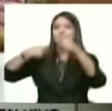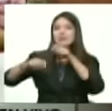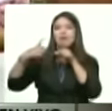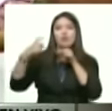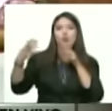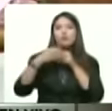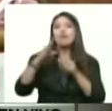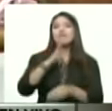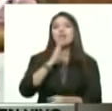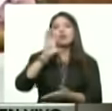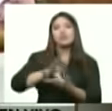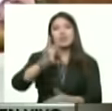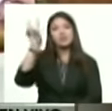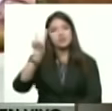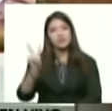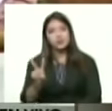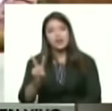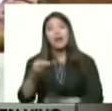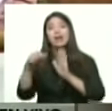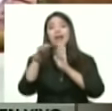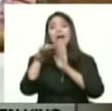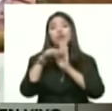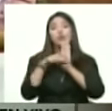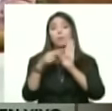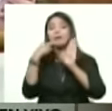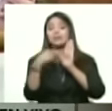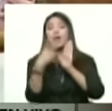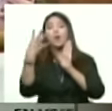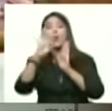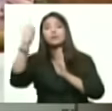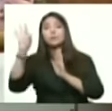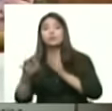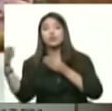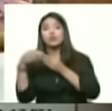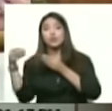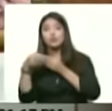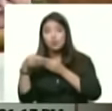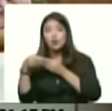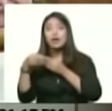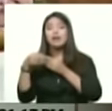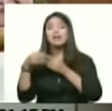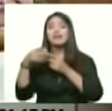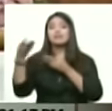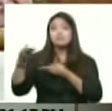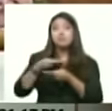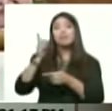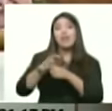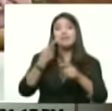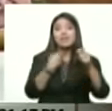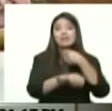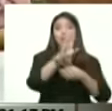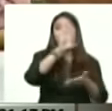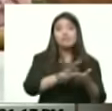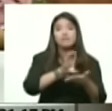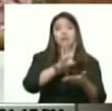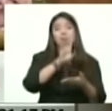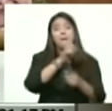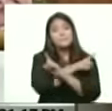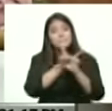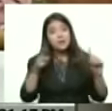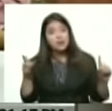al Banco Central de Venezuela. La normativa estipula que el 40% de las divisas provenientes de la actividad exportadora deben ser vendidas al Banco Central de Venezuela, sin